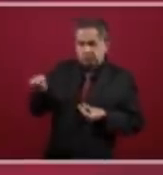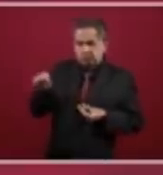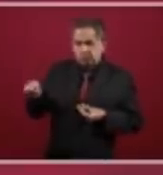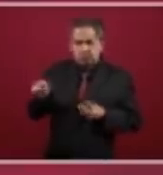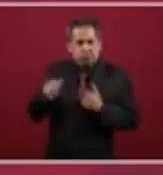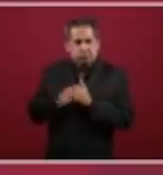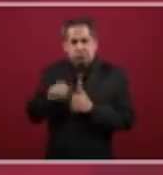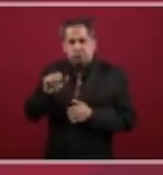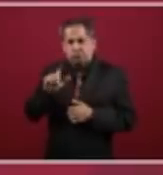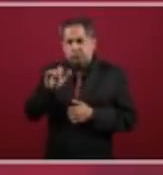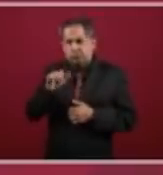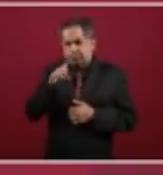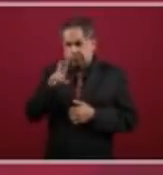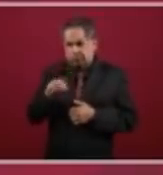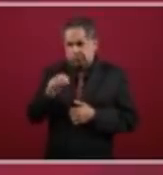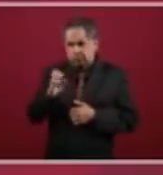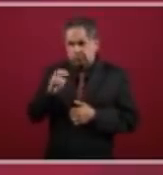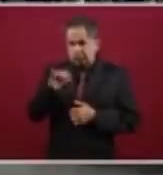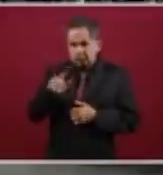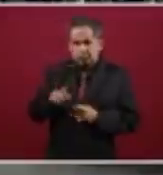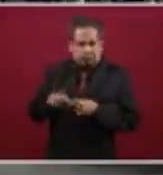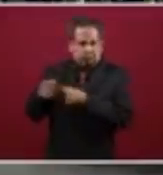con Alejandro Encinas